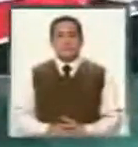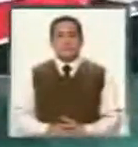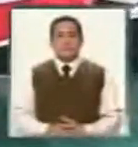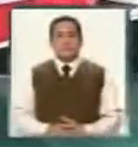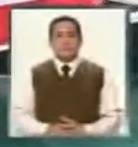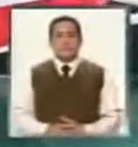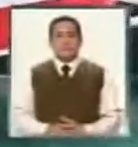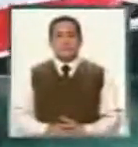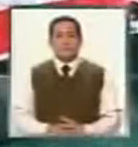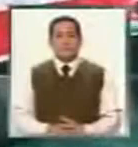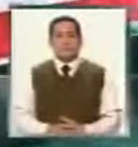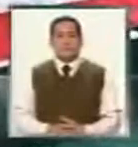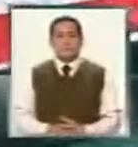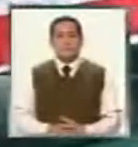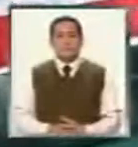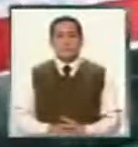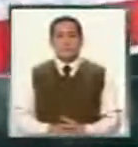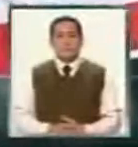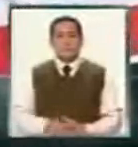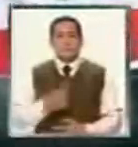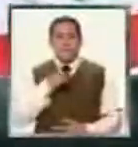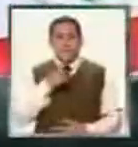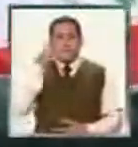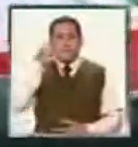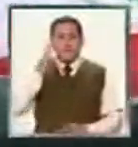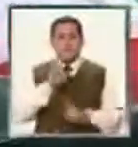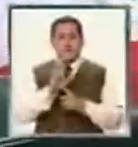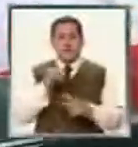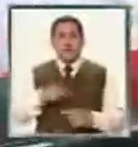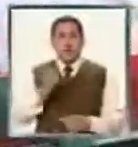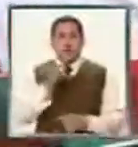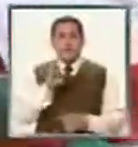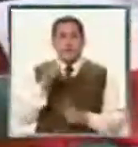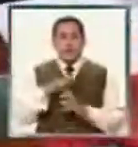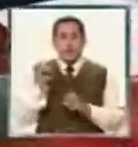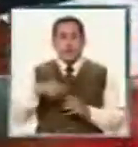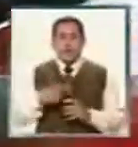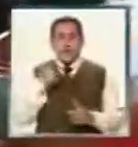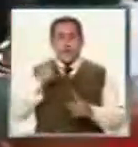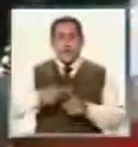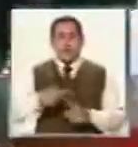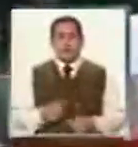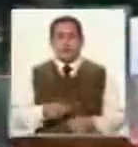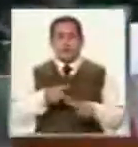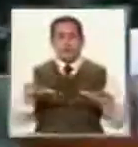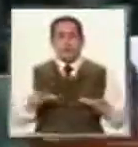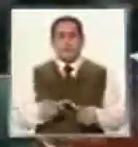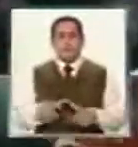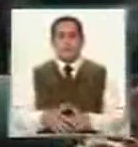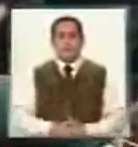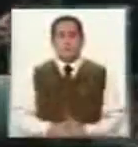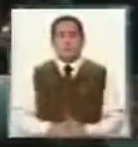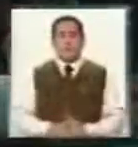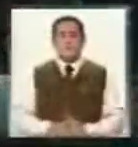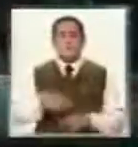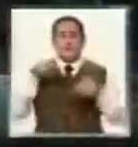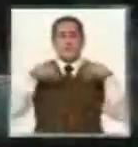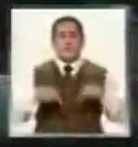¡Teniente! ¡Teniente! ¡Obregón! ¡Ángel Roberto!